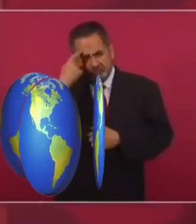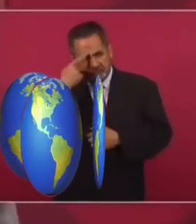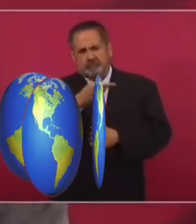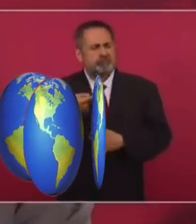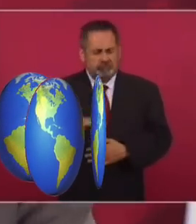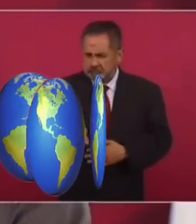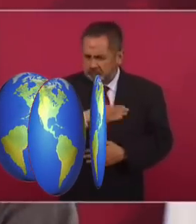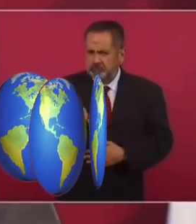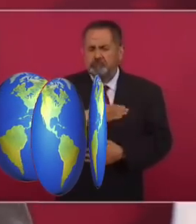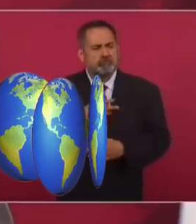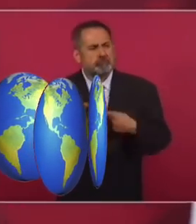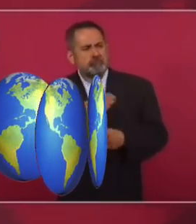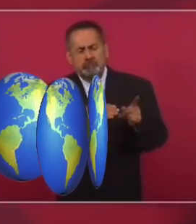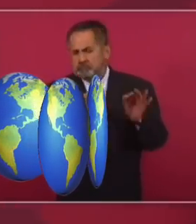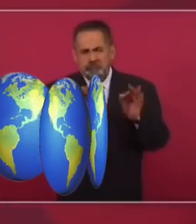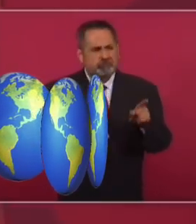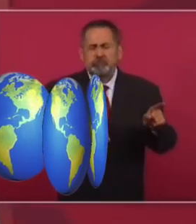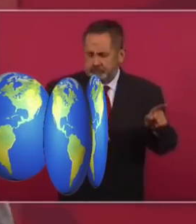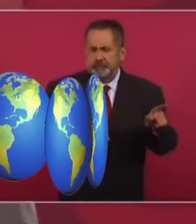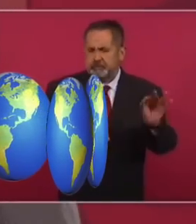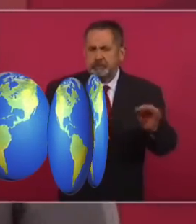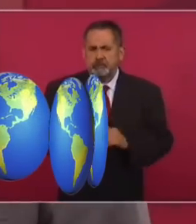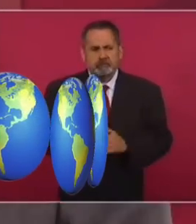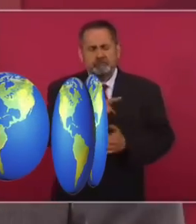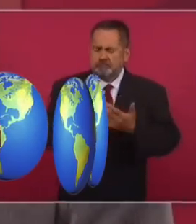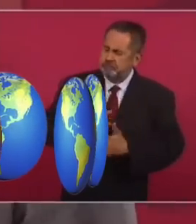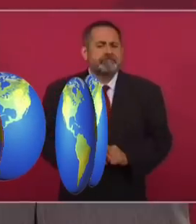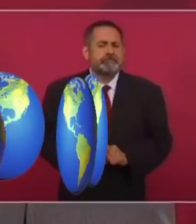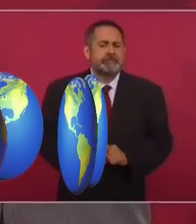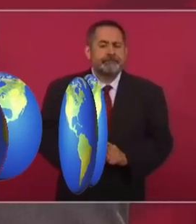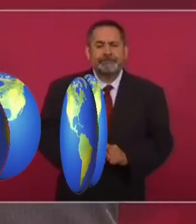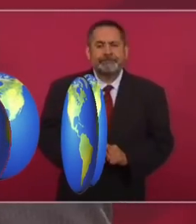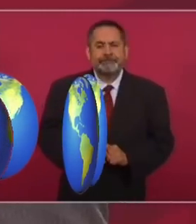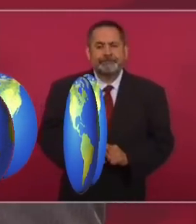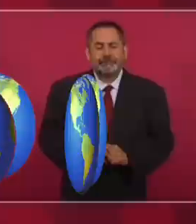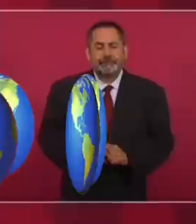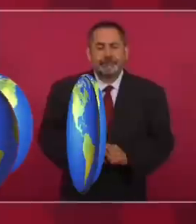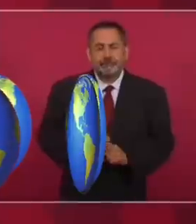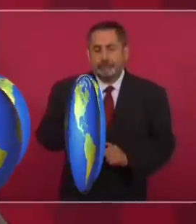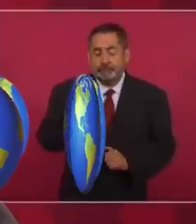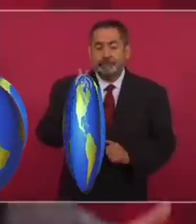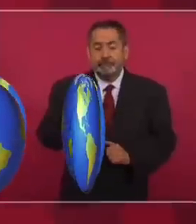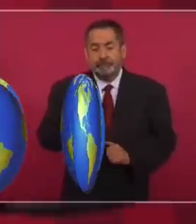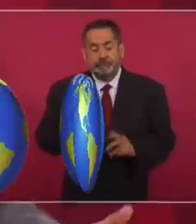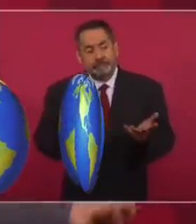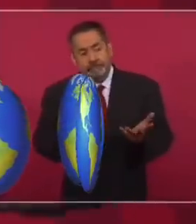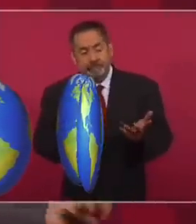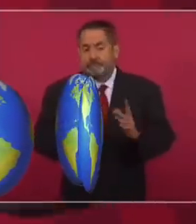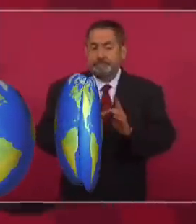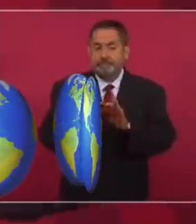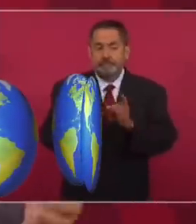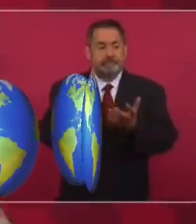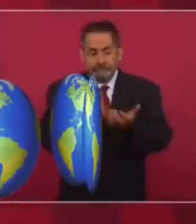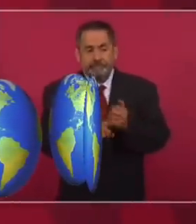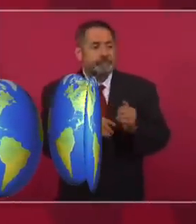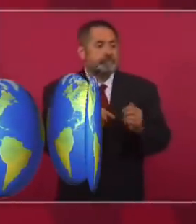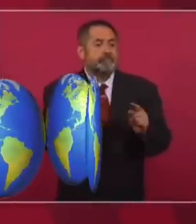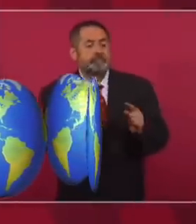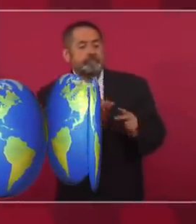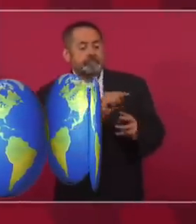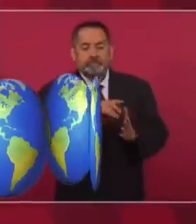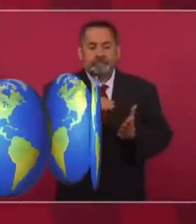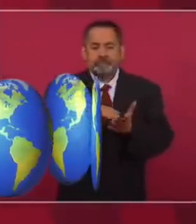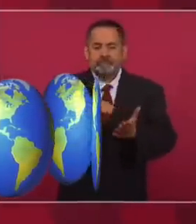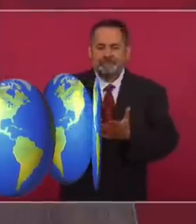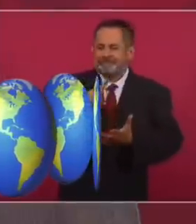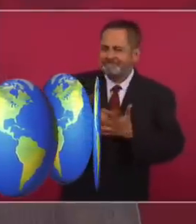bueno, una persona de buenos sentimientos, pero no deja de haber todavía